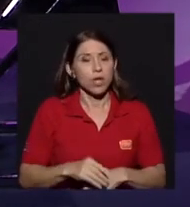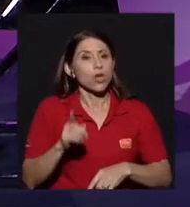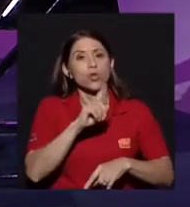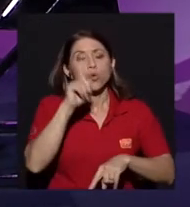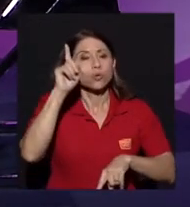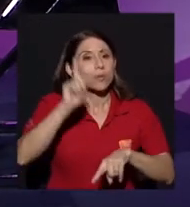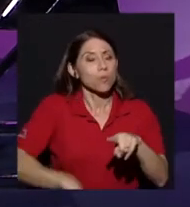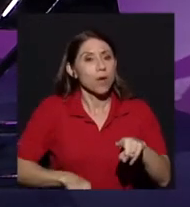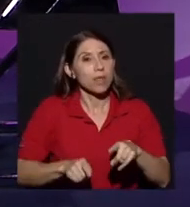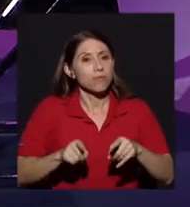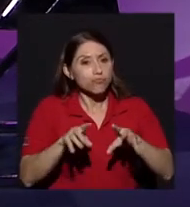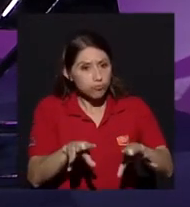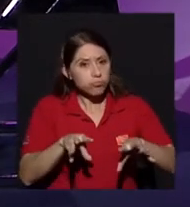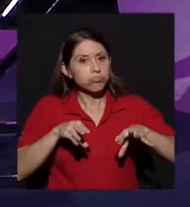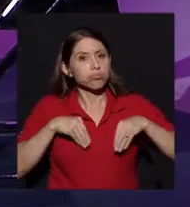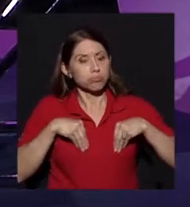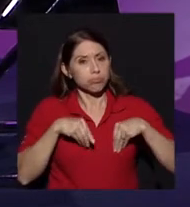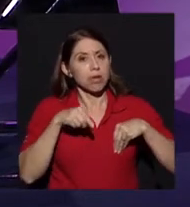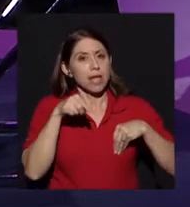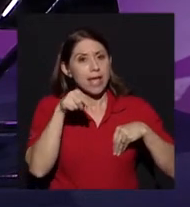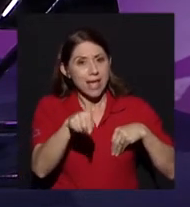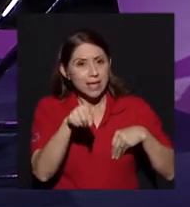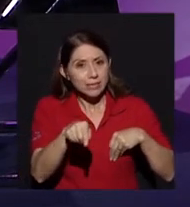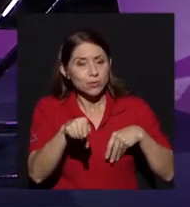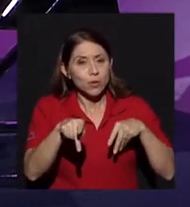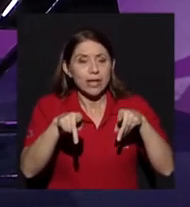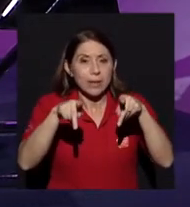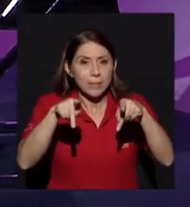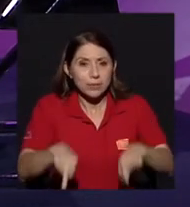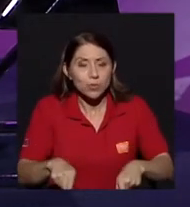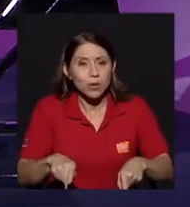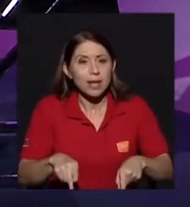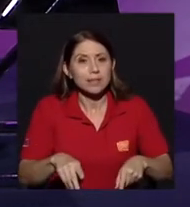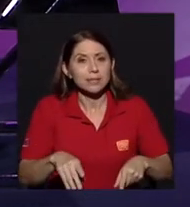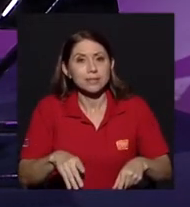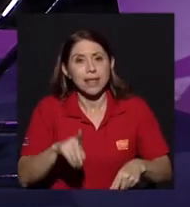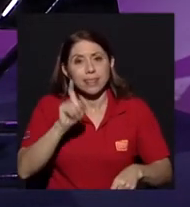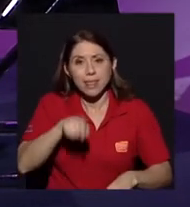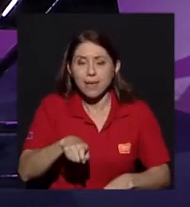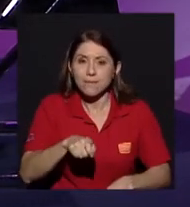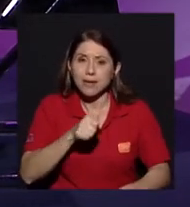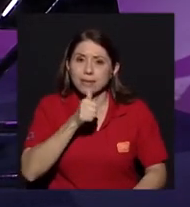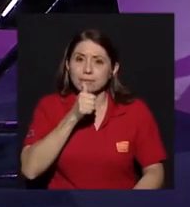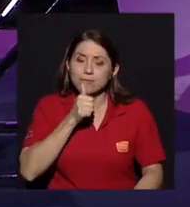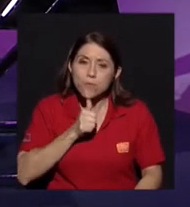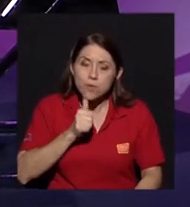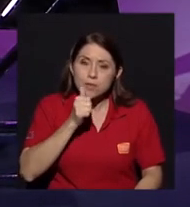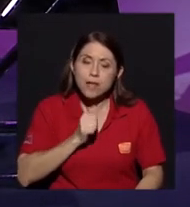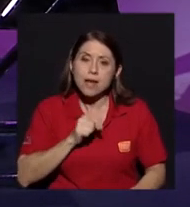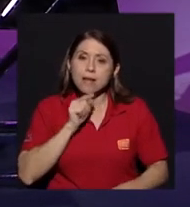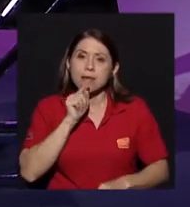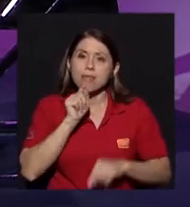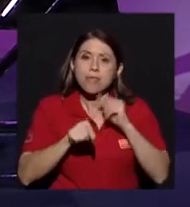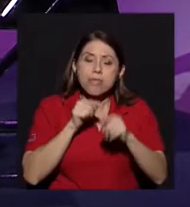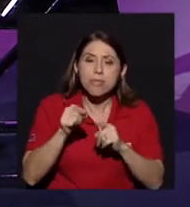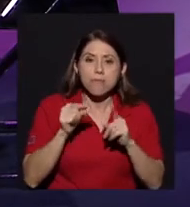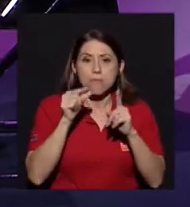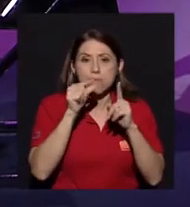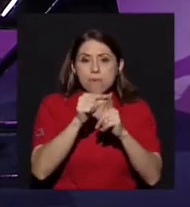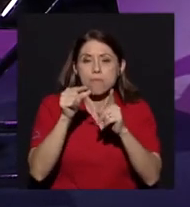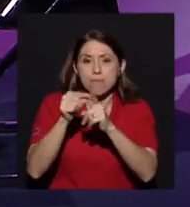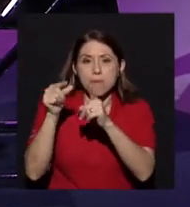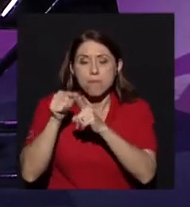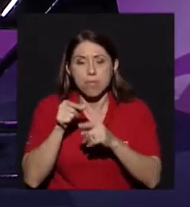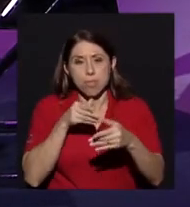legitime eso que las personas tengan que soportar en los insultos la violencia simbólica el